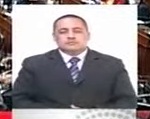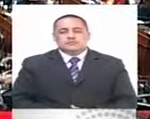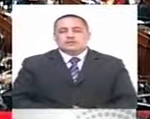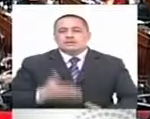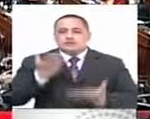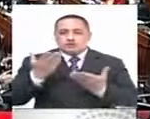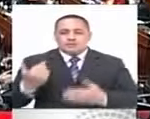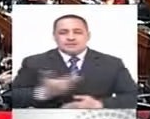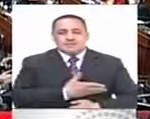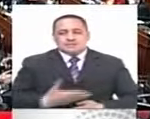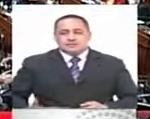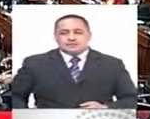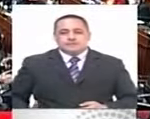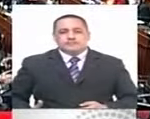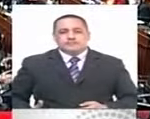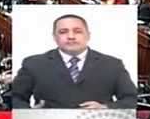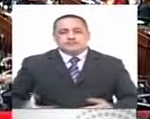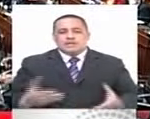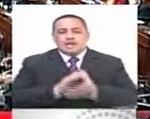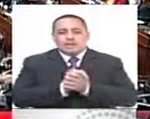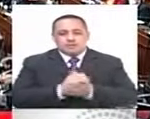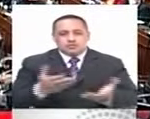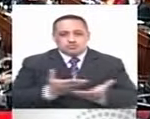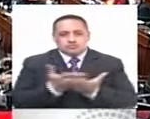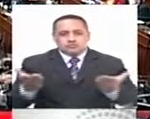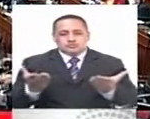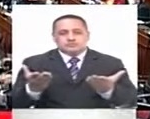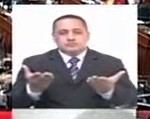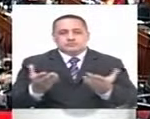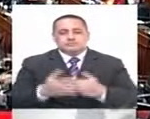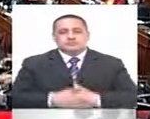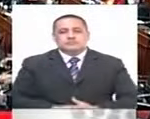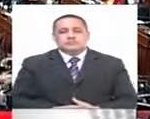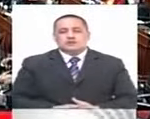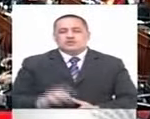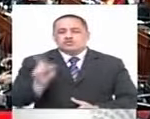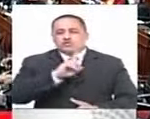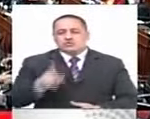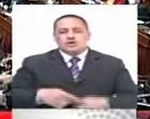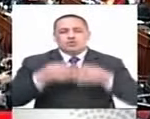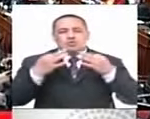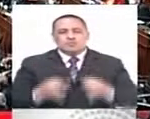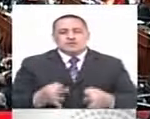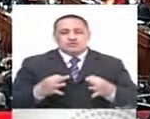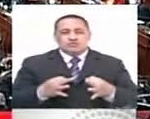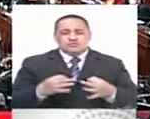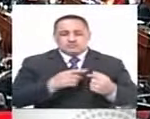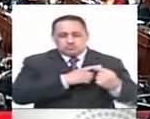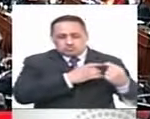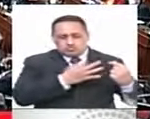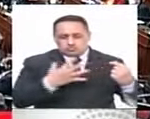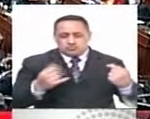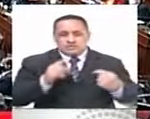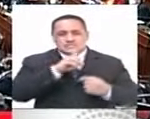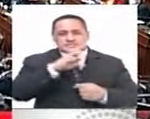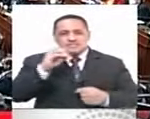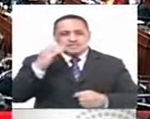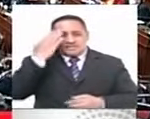Señora presidenta, colegas, no se han cumplido ni 100 días de este